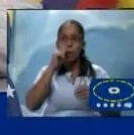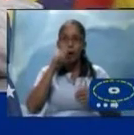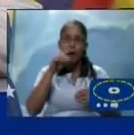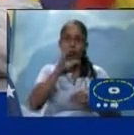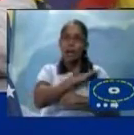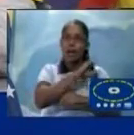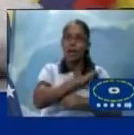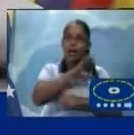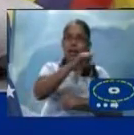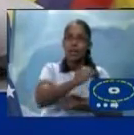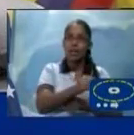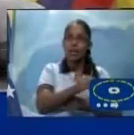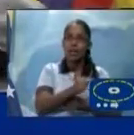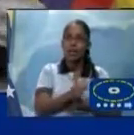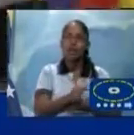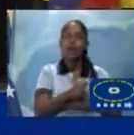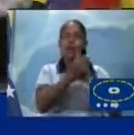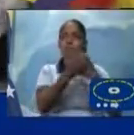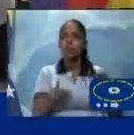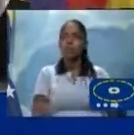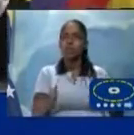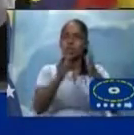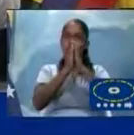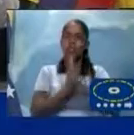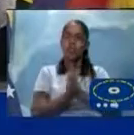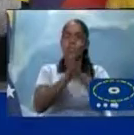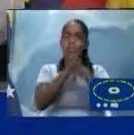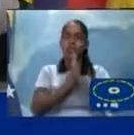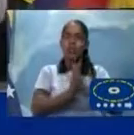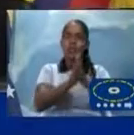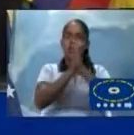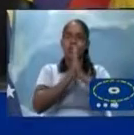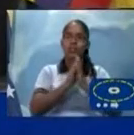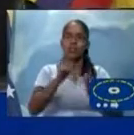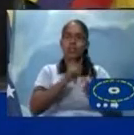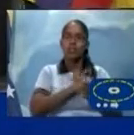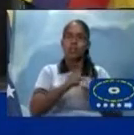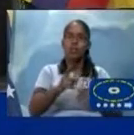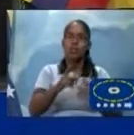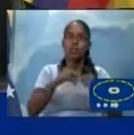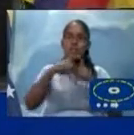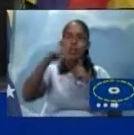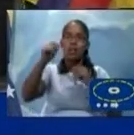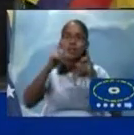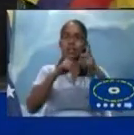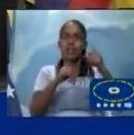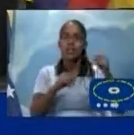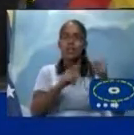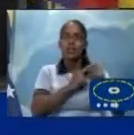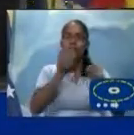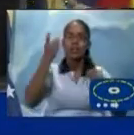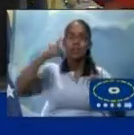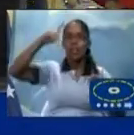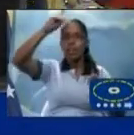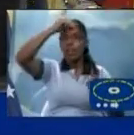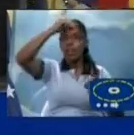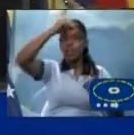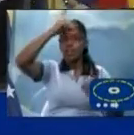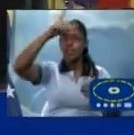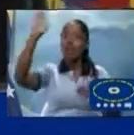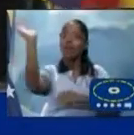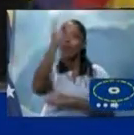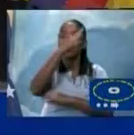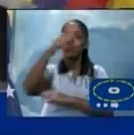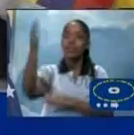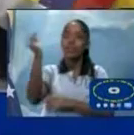Agarró el manto de oración y le dibujó la estrella de David. Esto que ustedes ven aquí, la bandera de Israel,